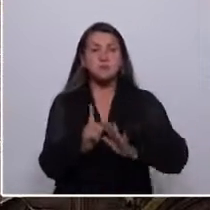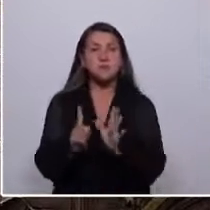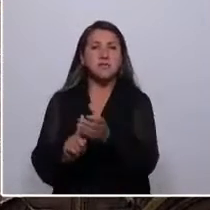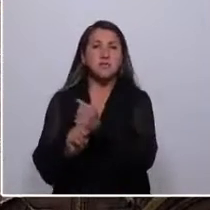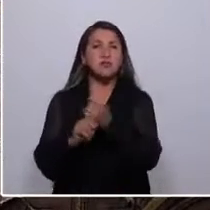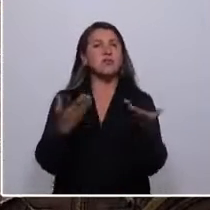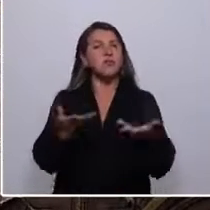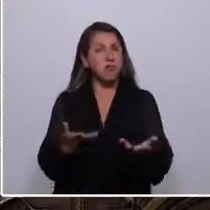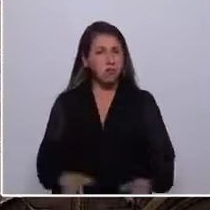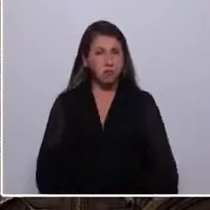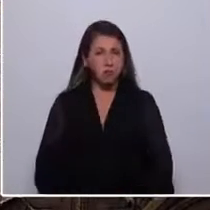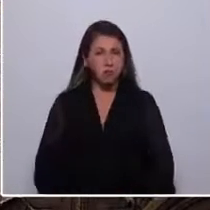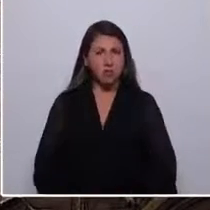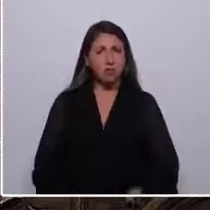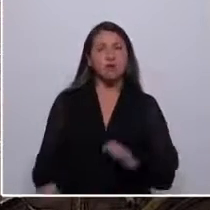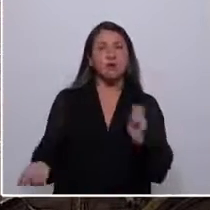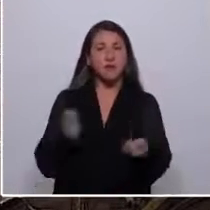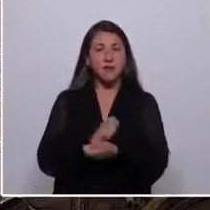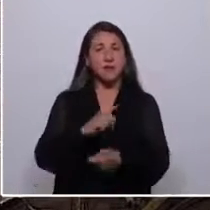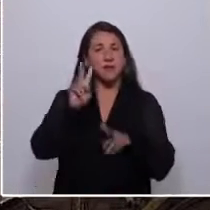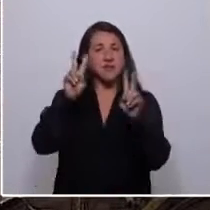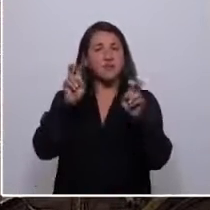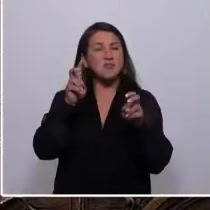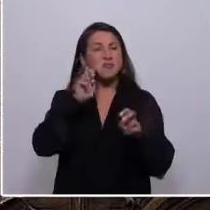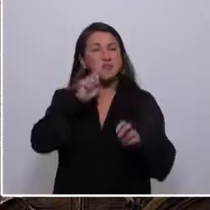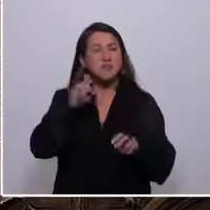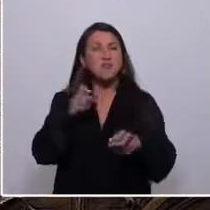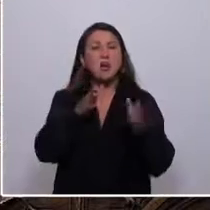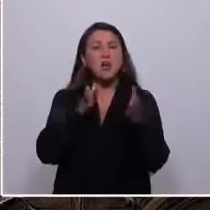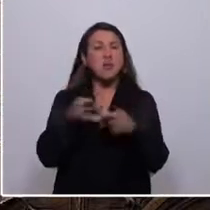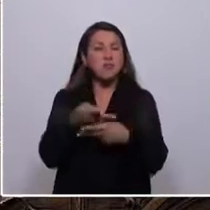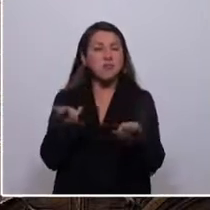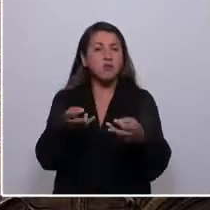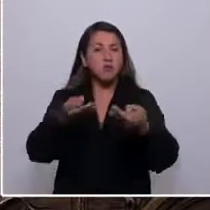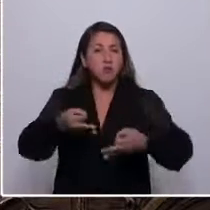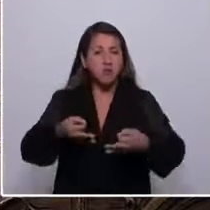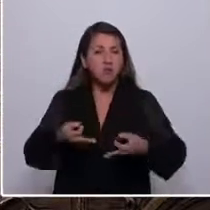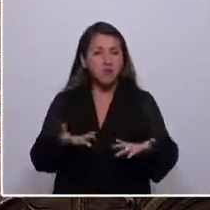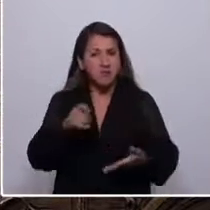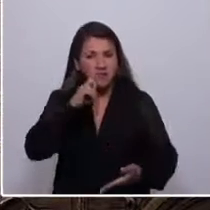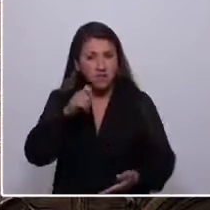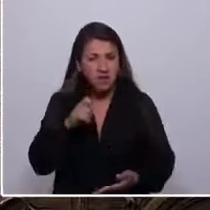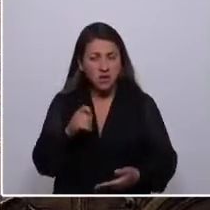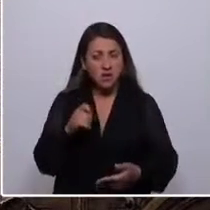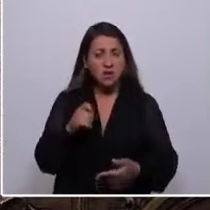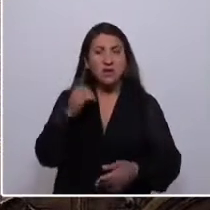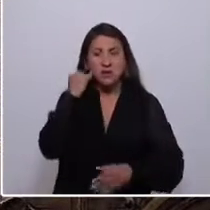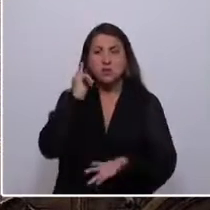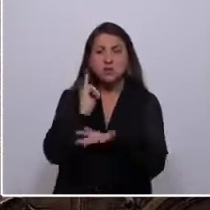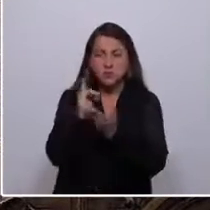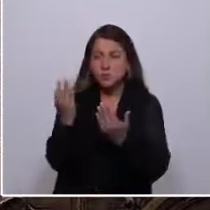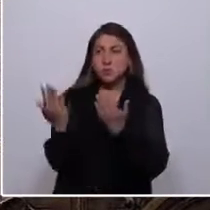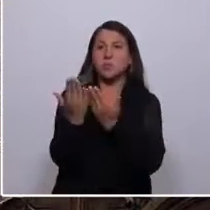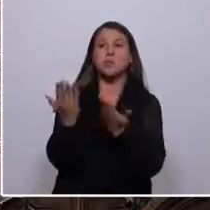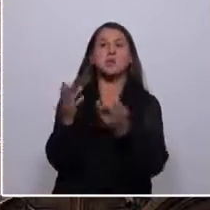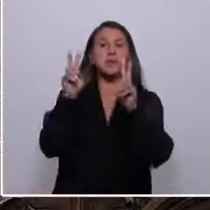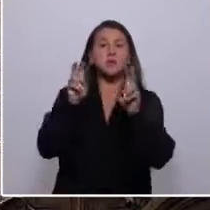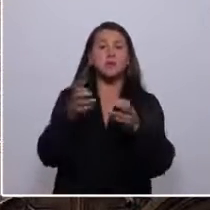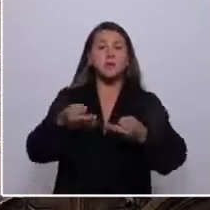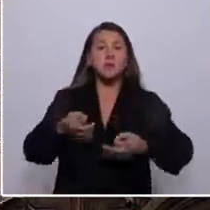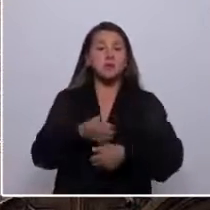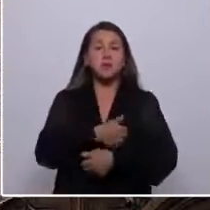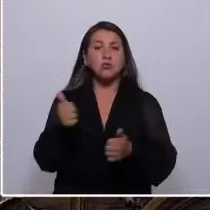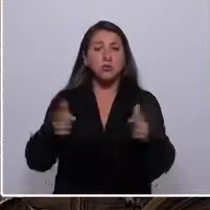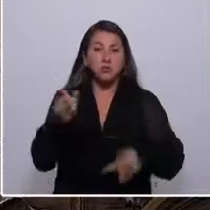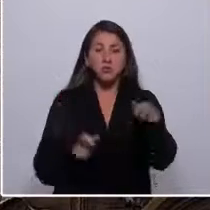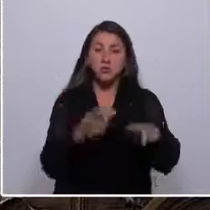no querer replantear lo que entendemos por seguridad nacional y orden público? ¿Cómo no replantearnos los órganos e instituciones encargadas de la seguridad de todos los habitantes